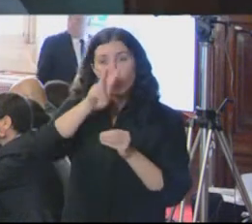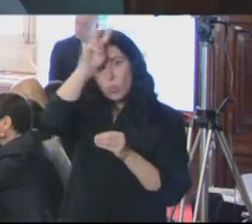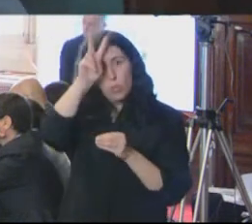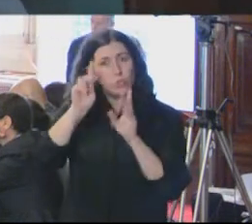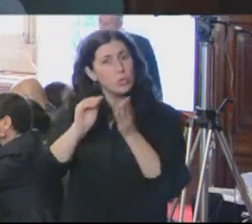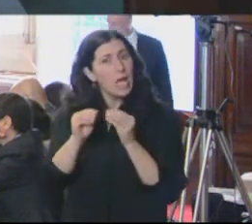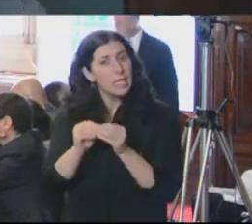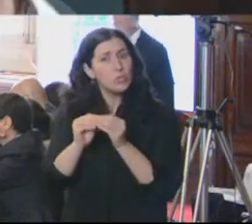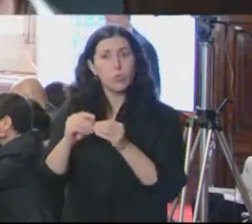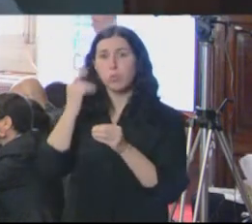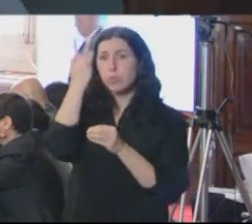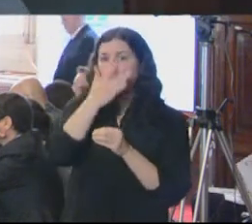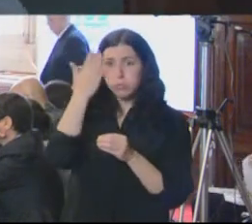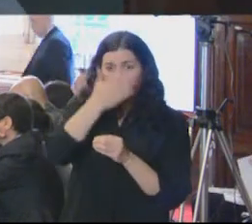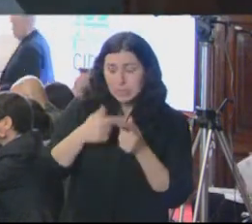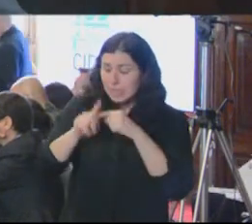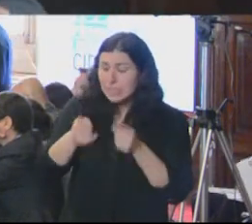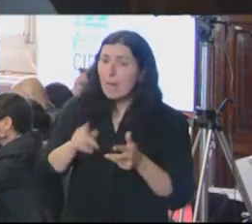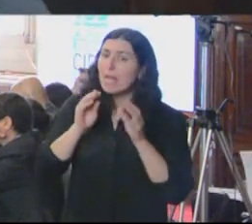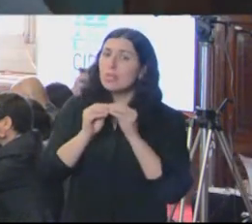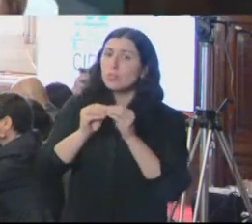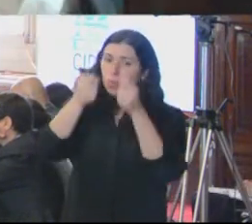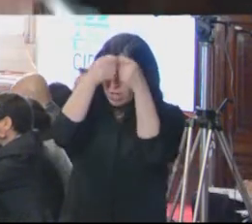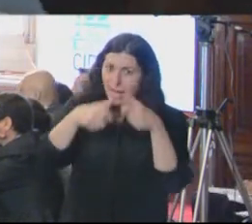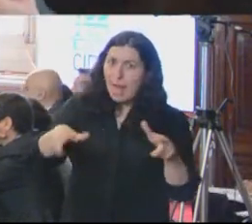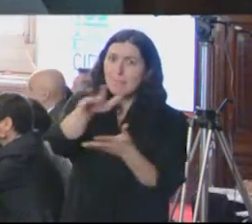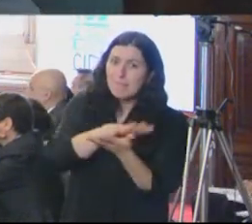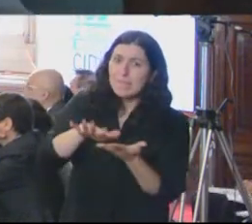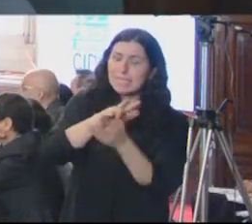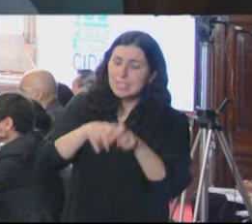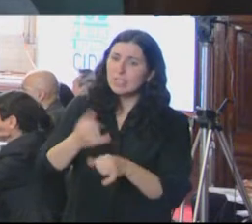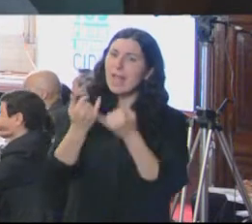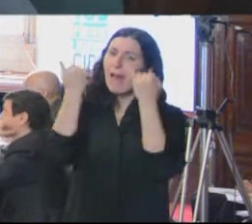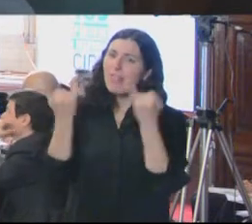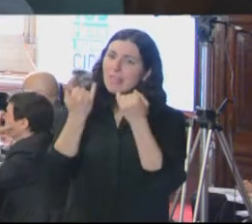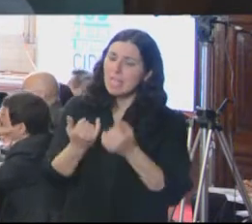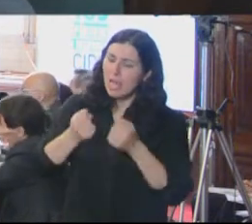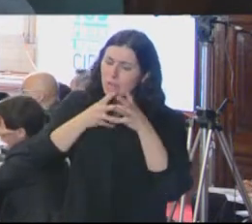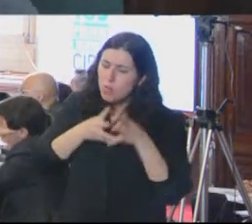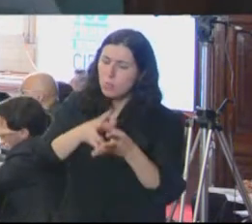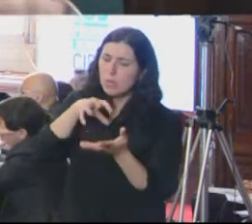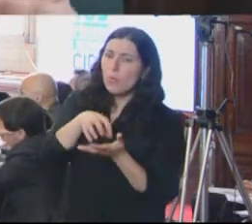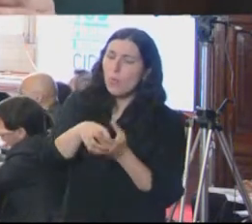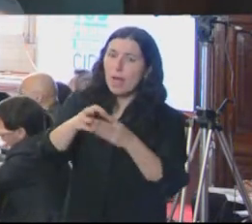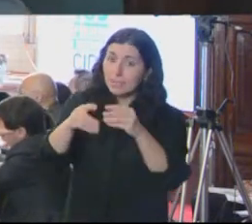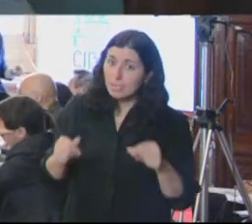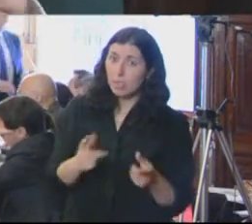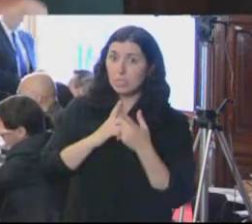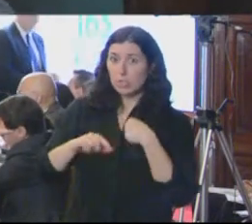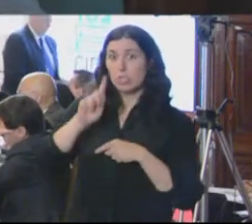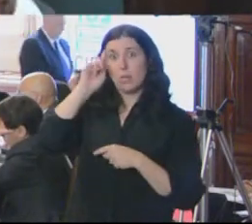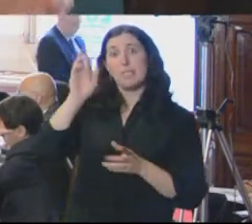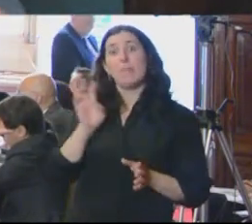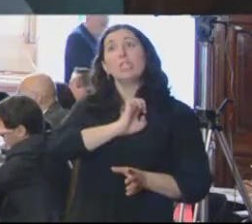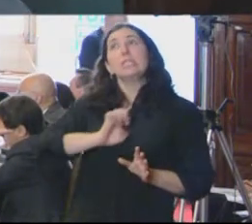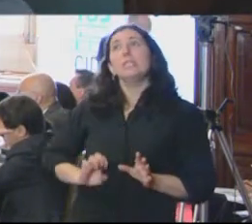tema afrodescendiente, sino en el tema de los campesinos que día a día viven haciendo una lucha en su territorio. Por lo tanto, creemos que si bien el Estado colombiano